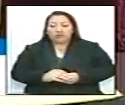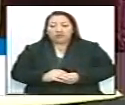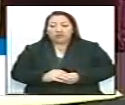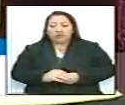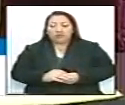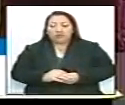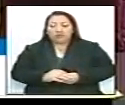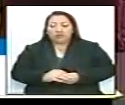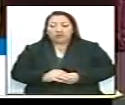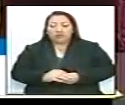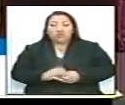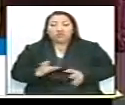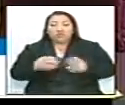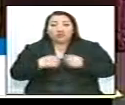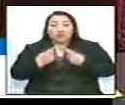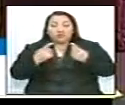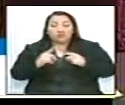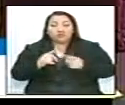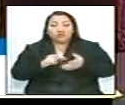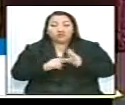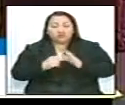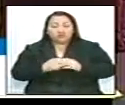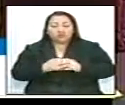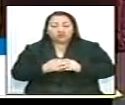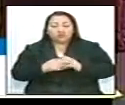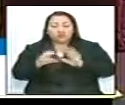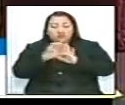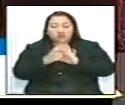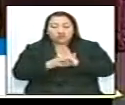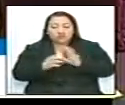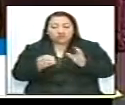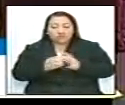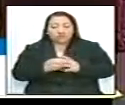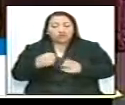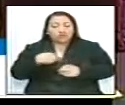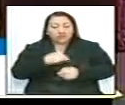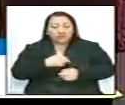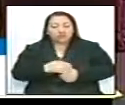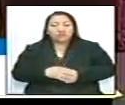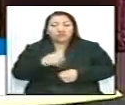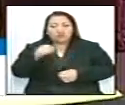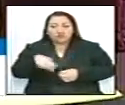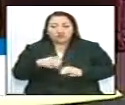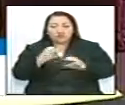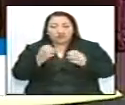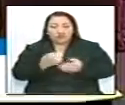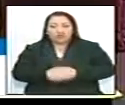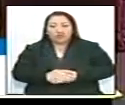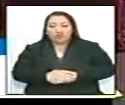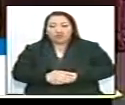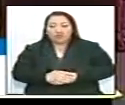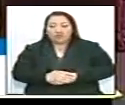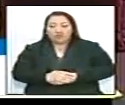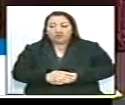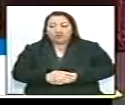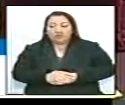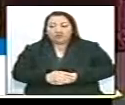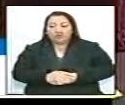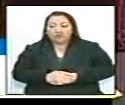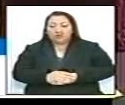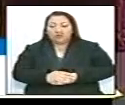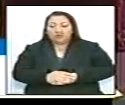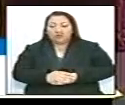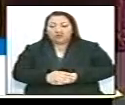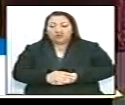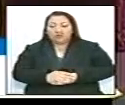Presidenta. Si tomada la decisión política y constitucional, nosotros, aquí en el Parlamento, porque somos el órgano